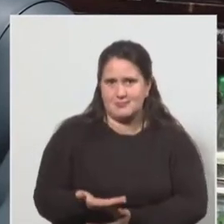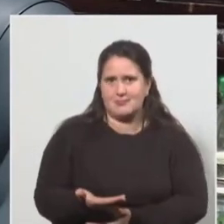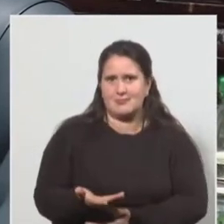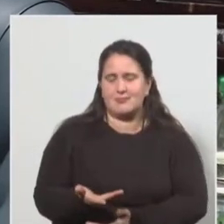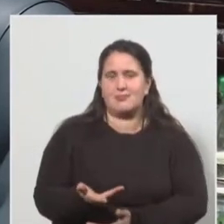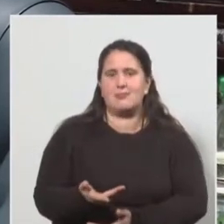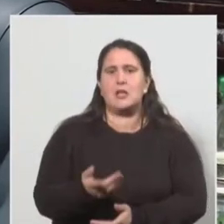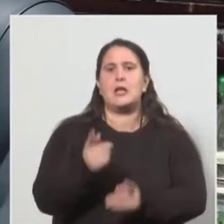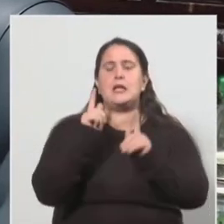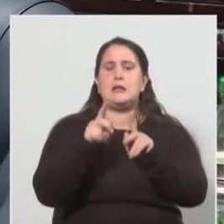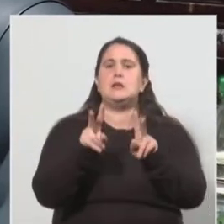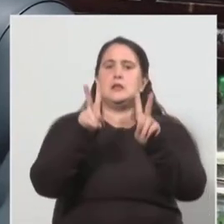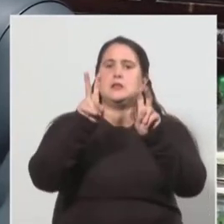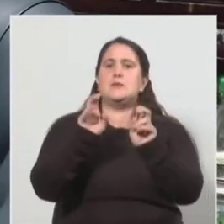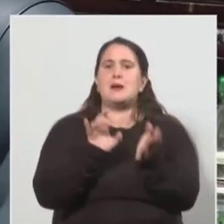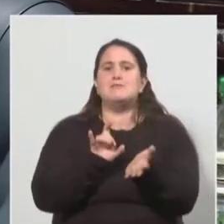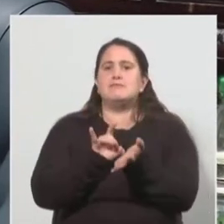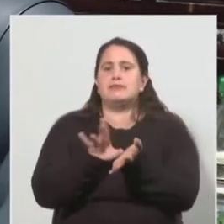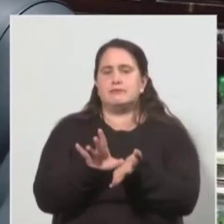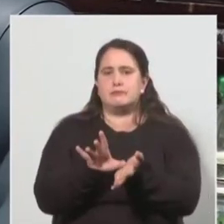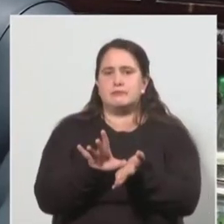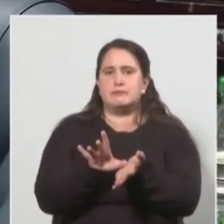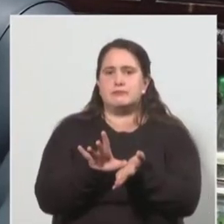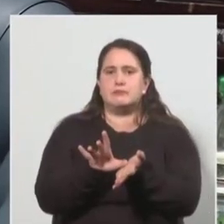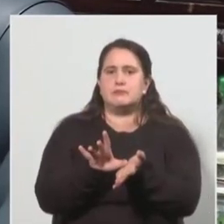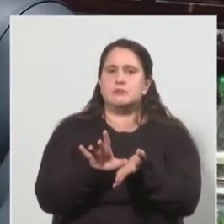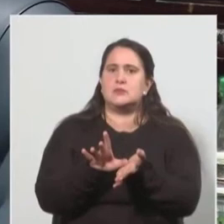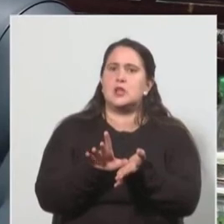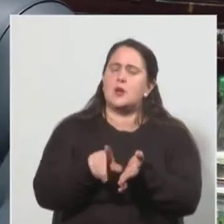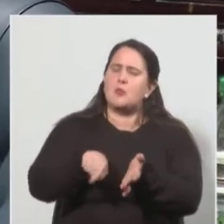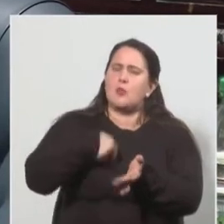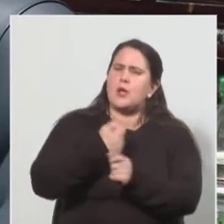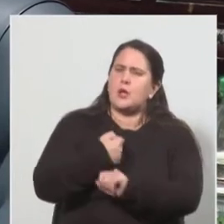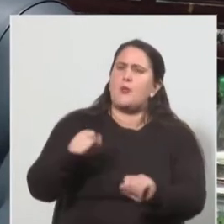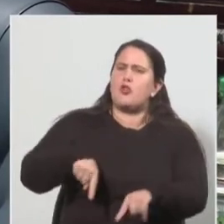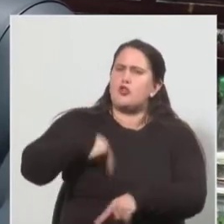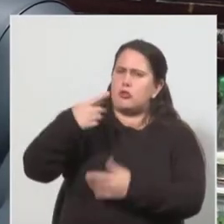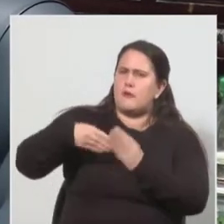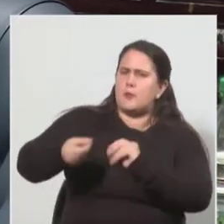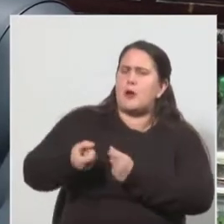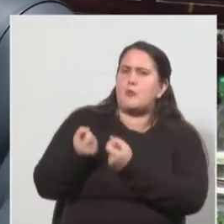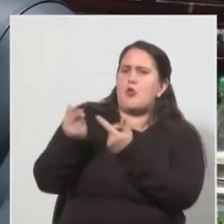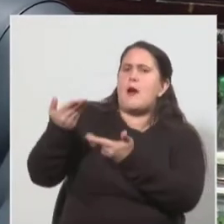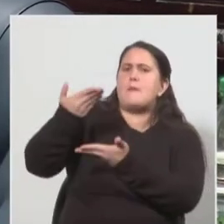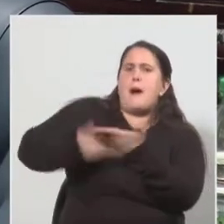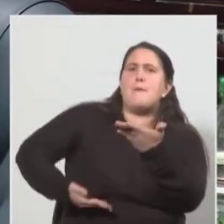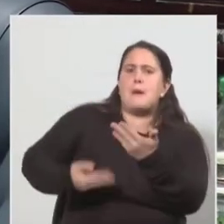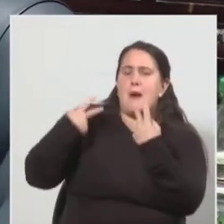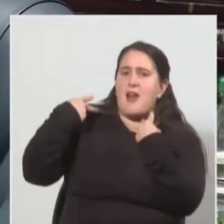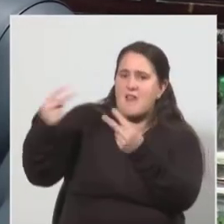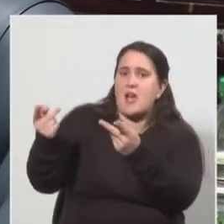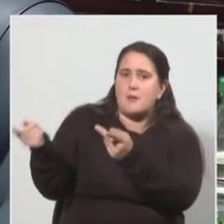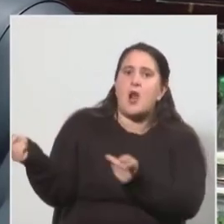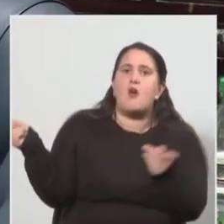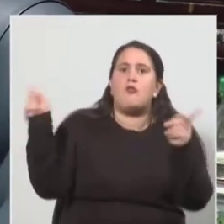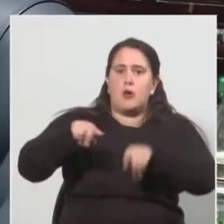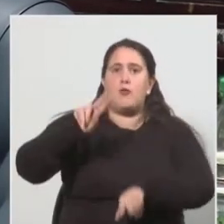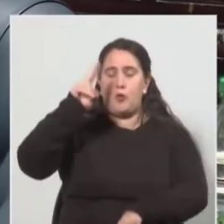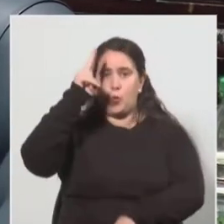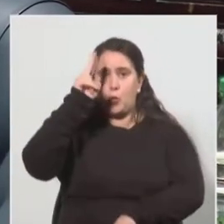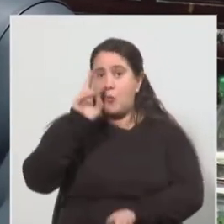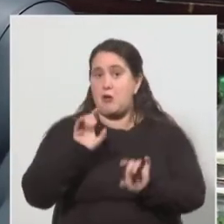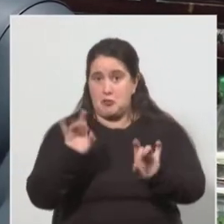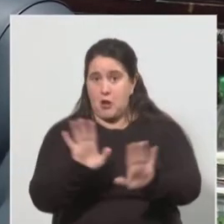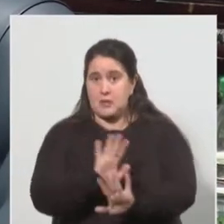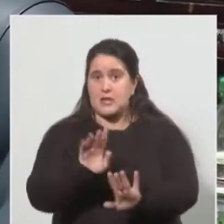Y más allá del tema de la expulsión, ¿no se podrá haber otorgado un documento de viaje para que retornara al país